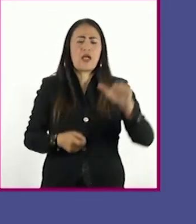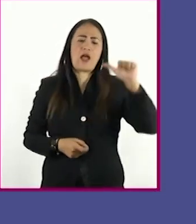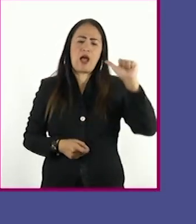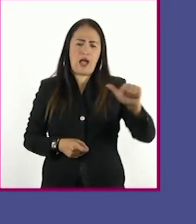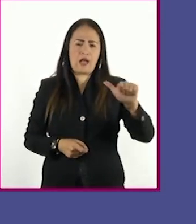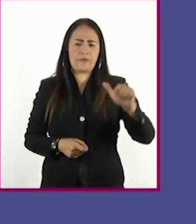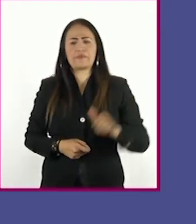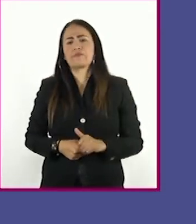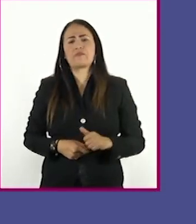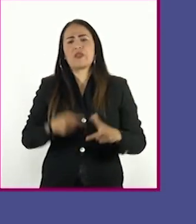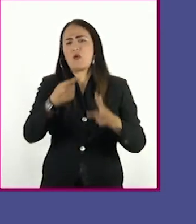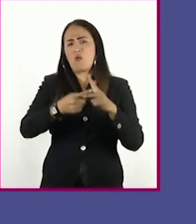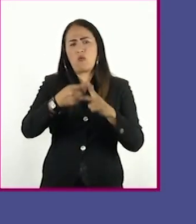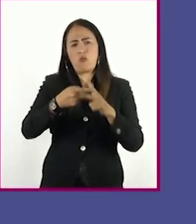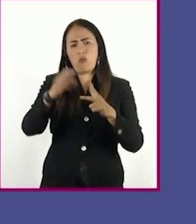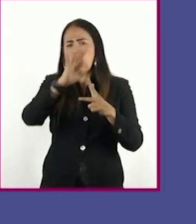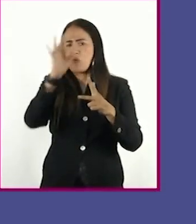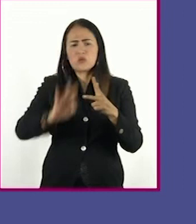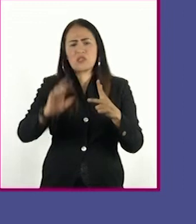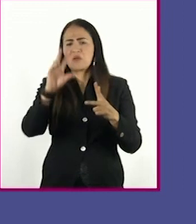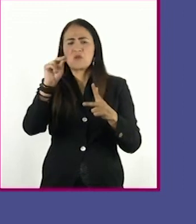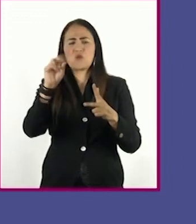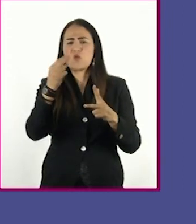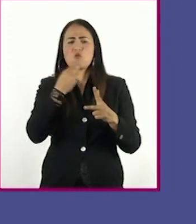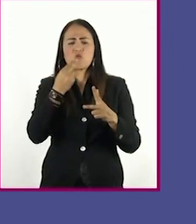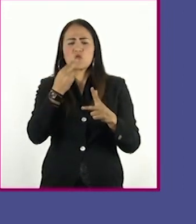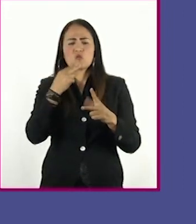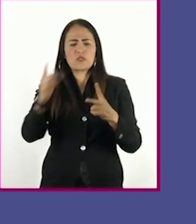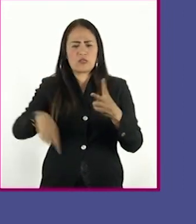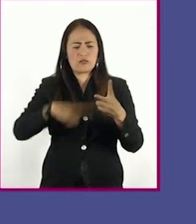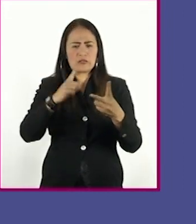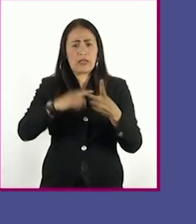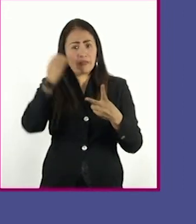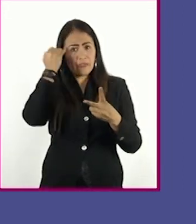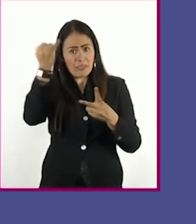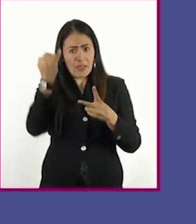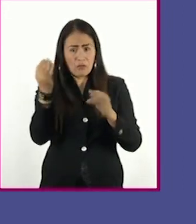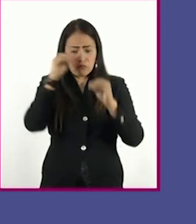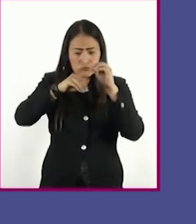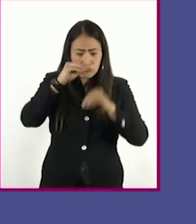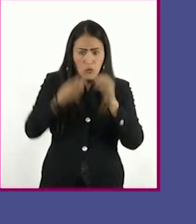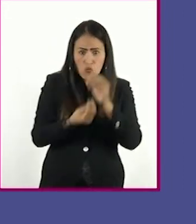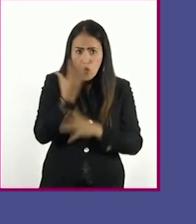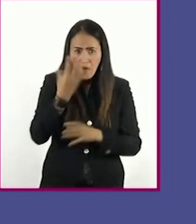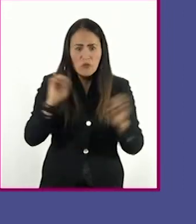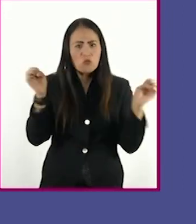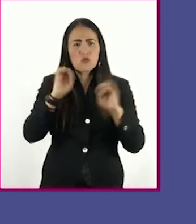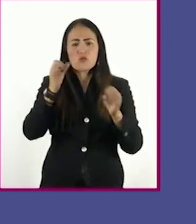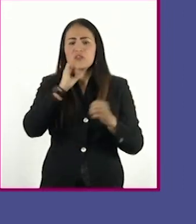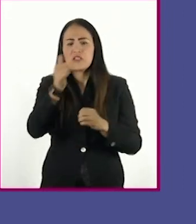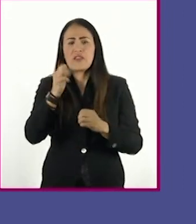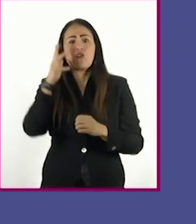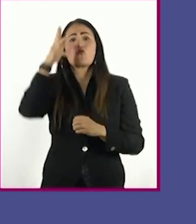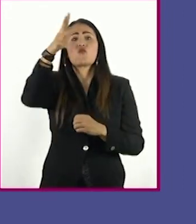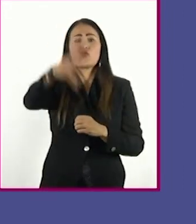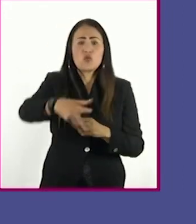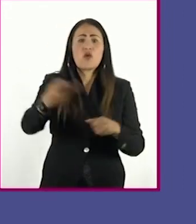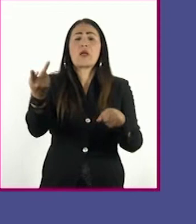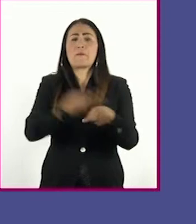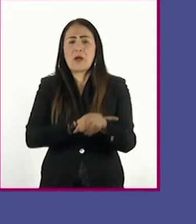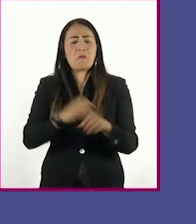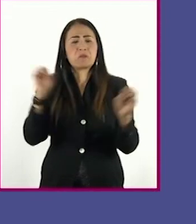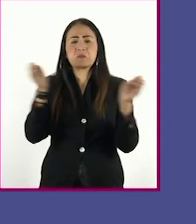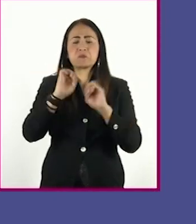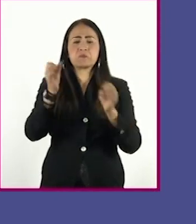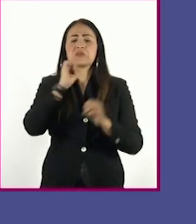emplean estadística ni cuantifican. Inciso B, no construyen teorías. Inciso C, no predicen fenómenos.